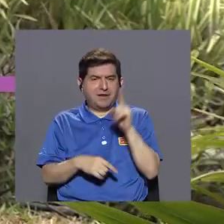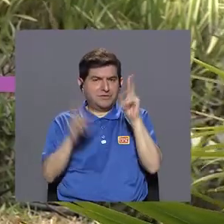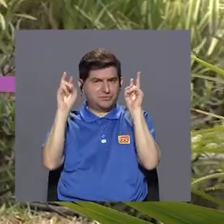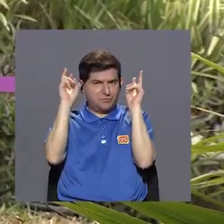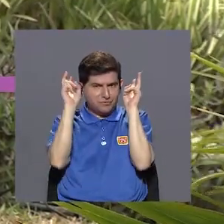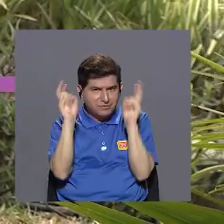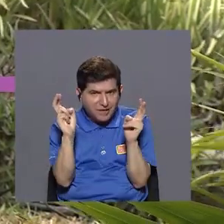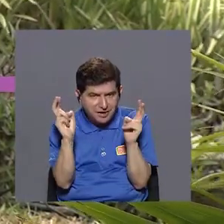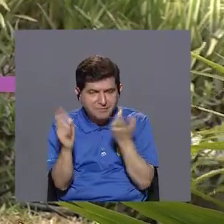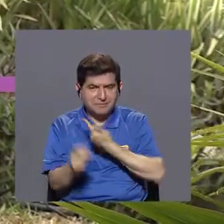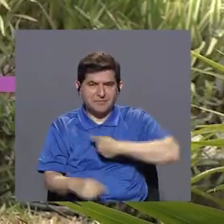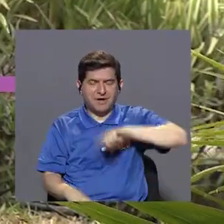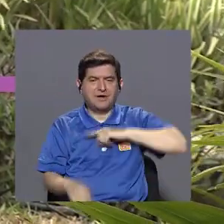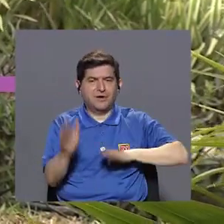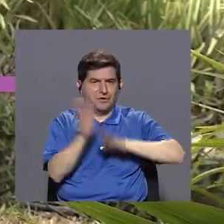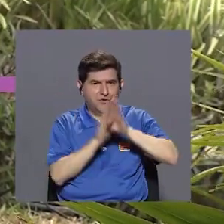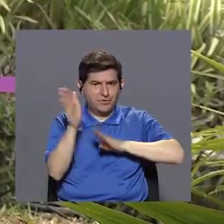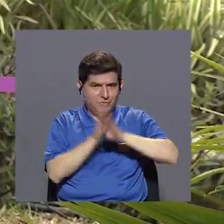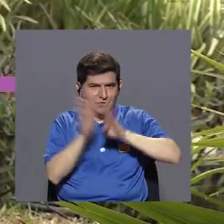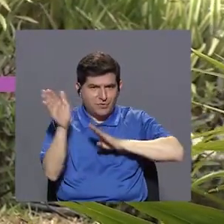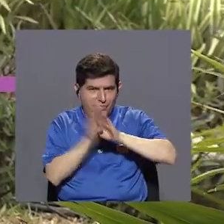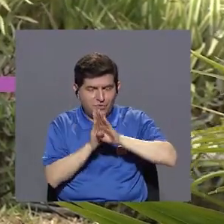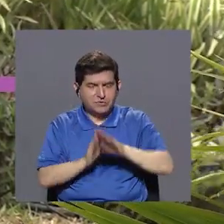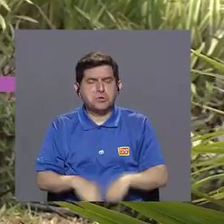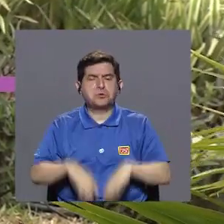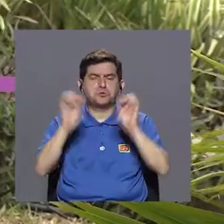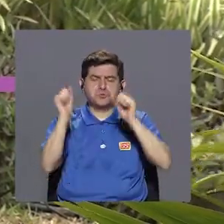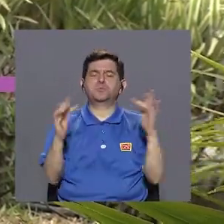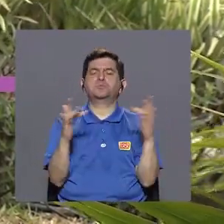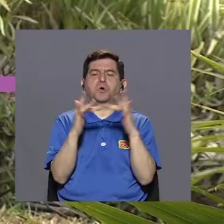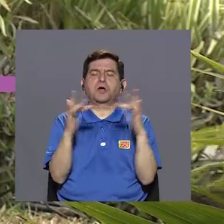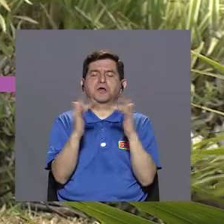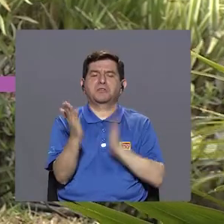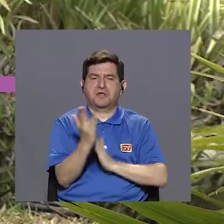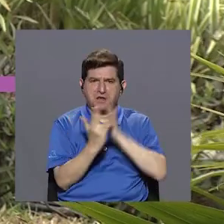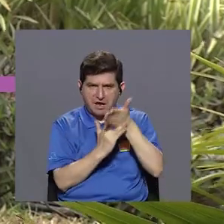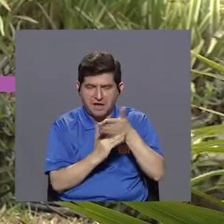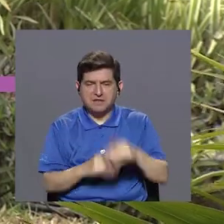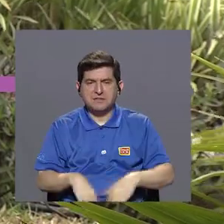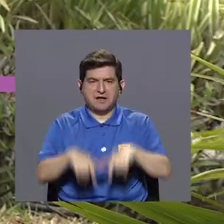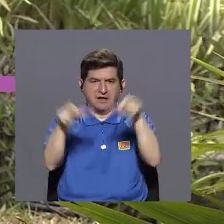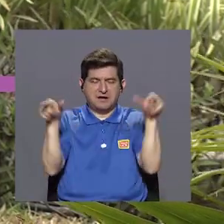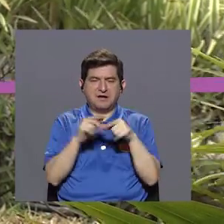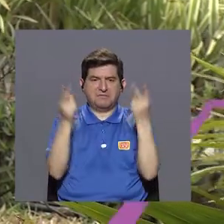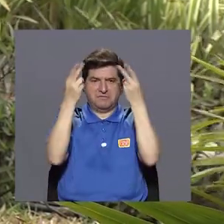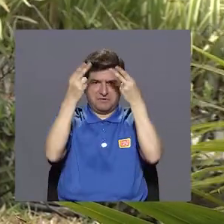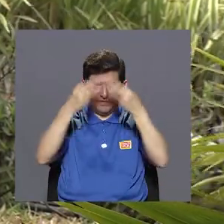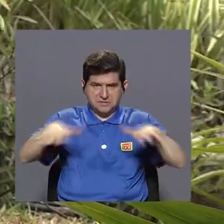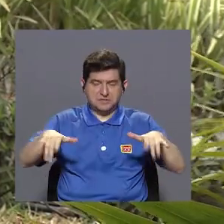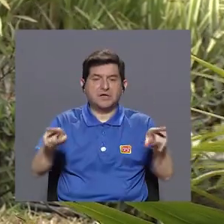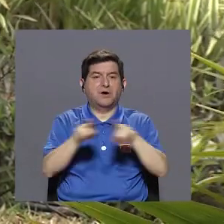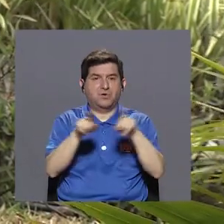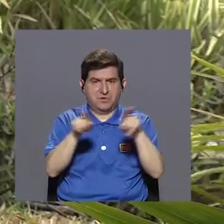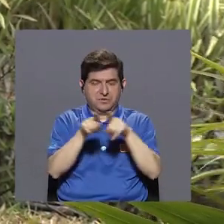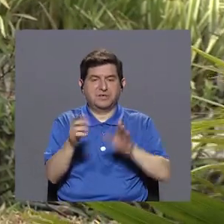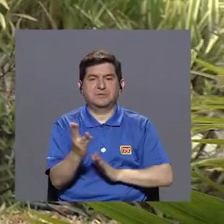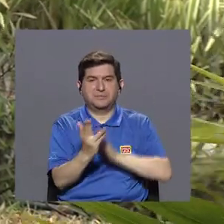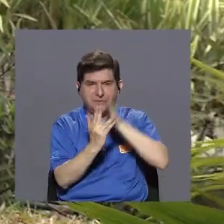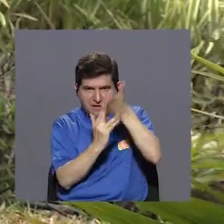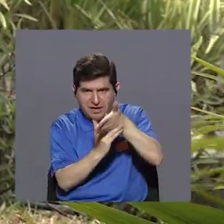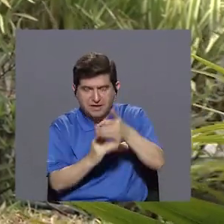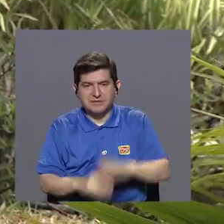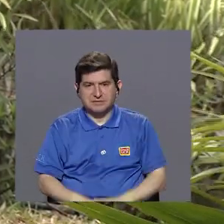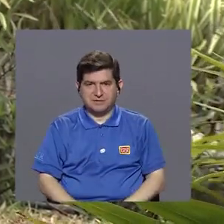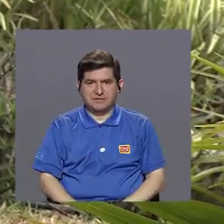interesan por alguno de los temas que estamos desarrollando ahí, pueden contactarnos a través de la página o puede ser también